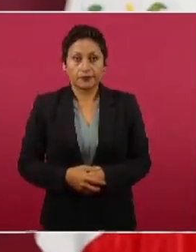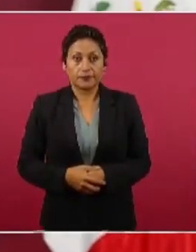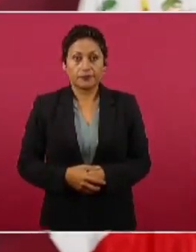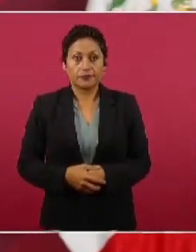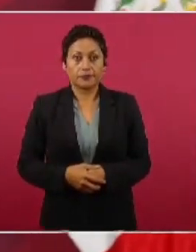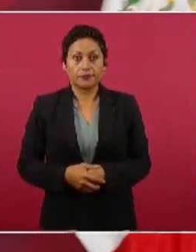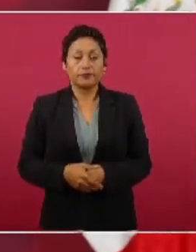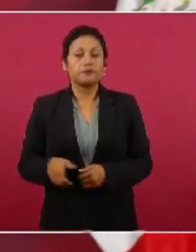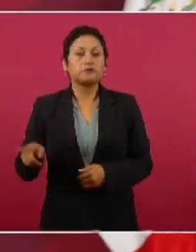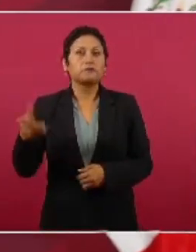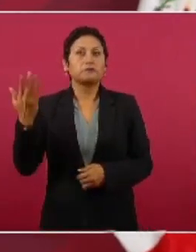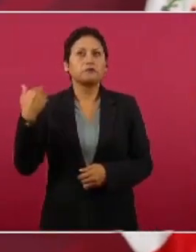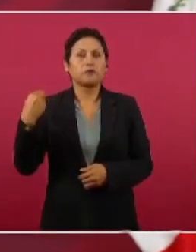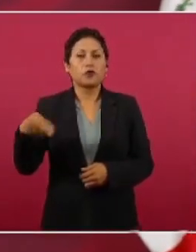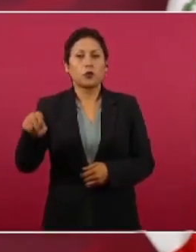de apellido Sodi.